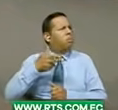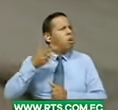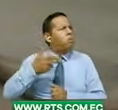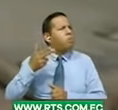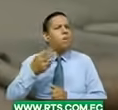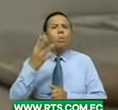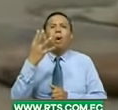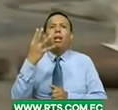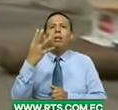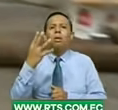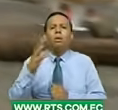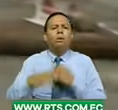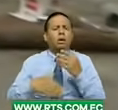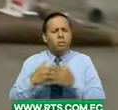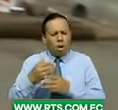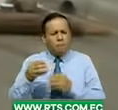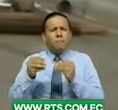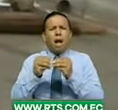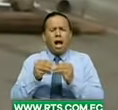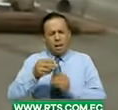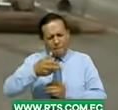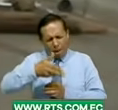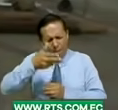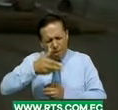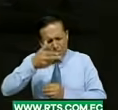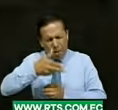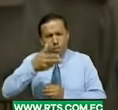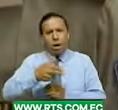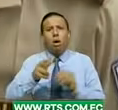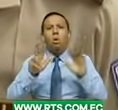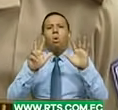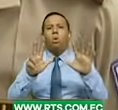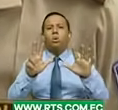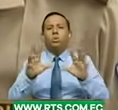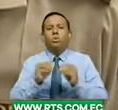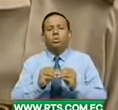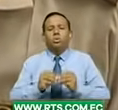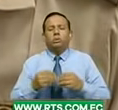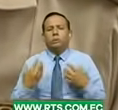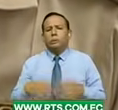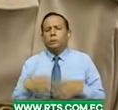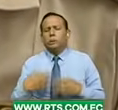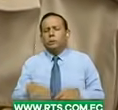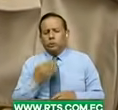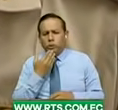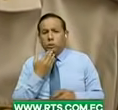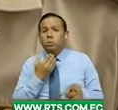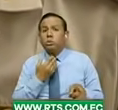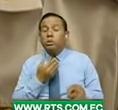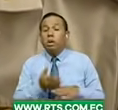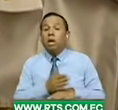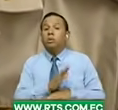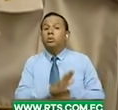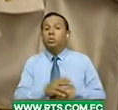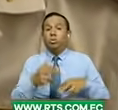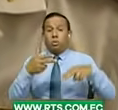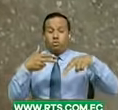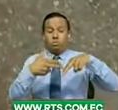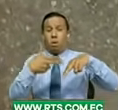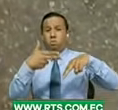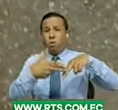ahí lo remataron. Sí, ahí se escuchó 4 tiros más. Las cuales son impactadas en sus extremidades